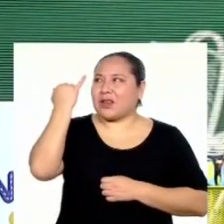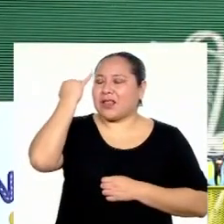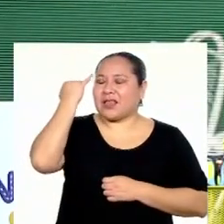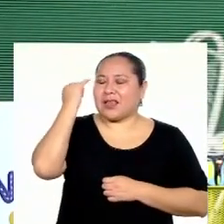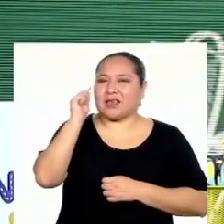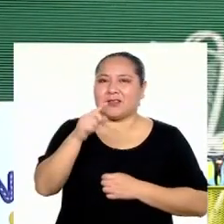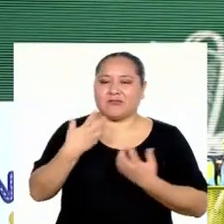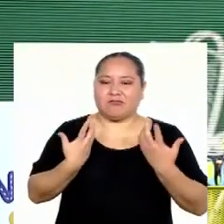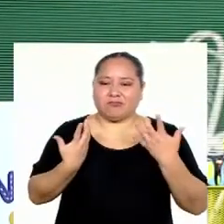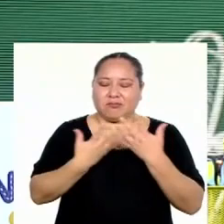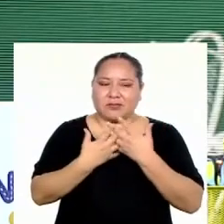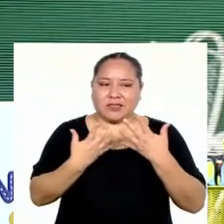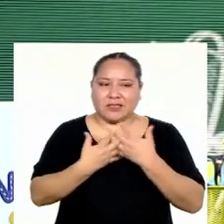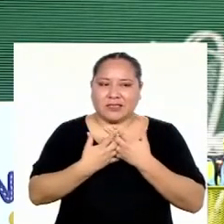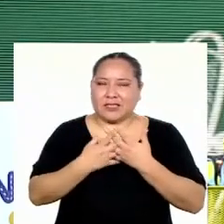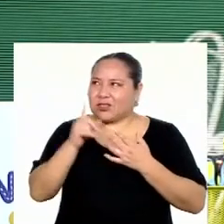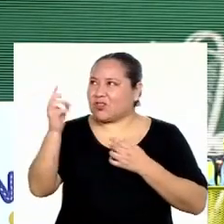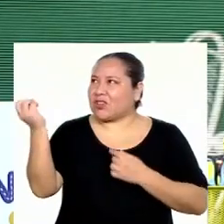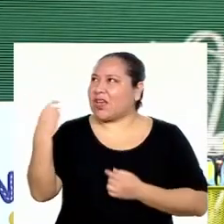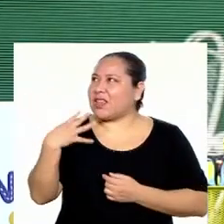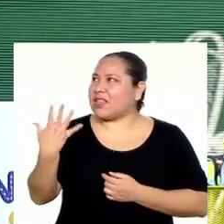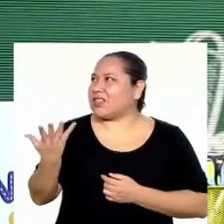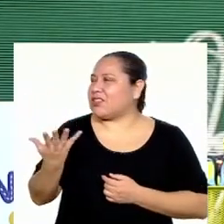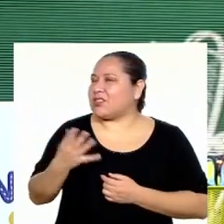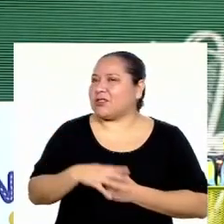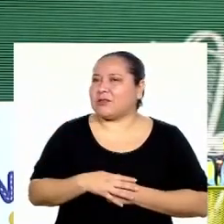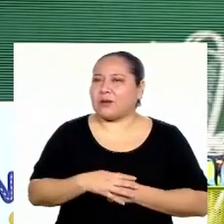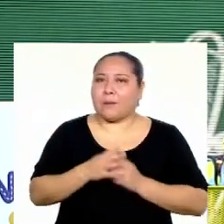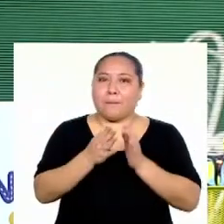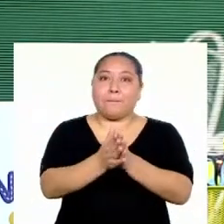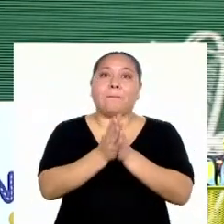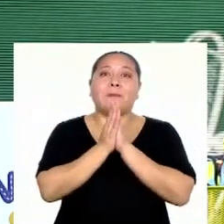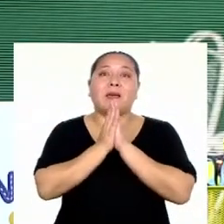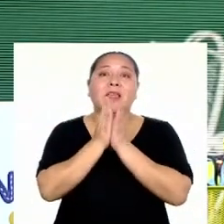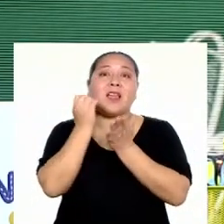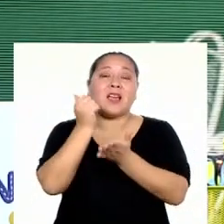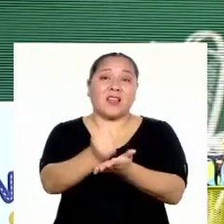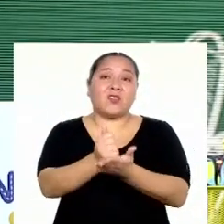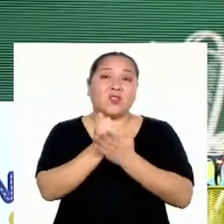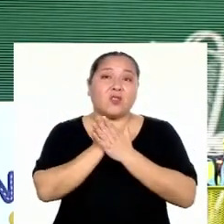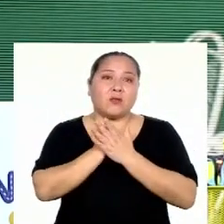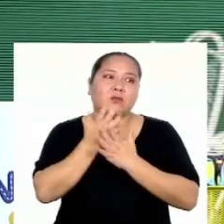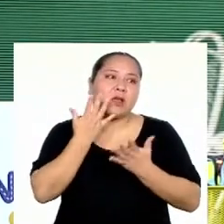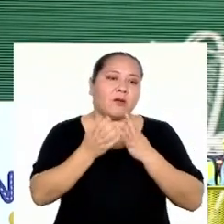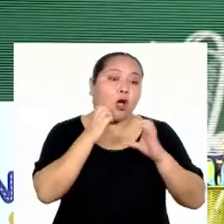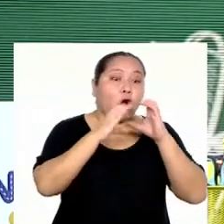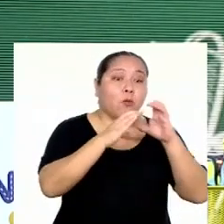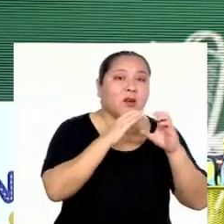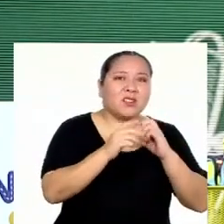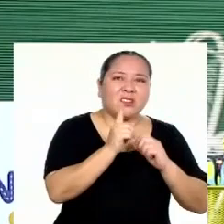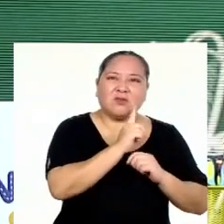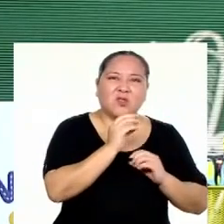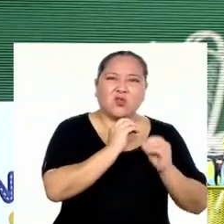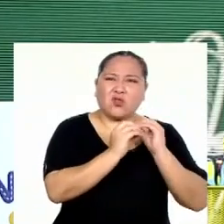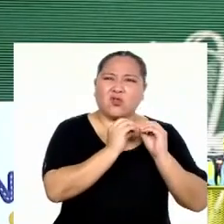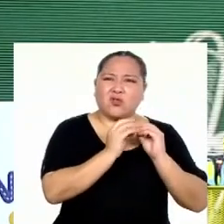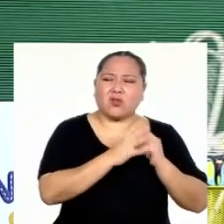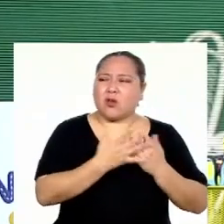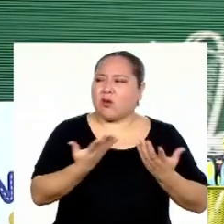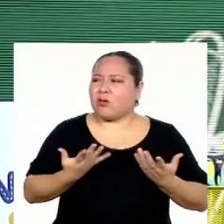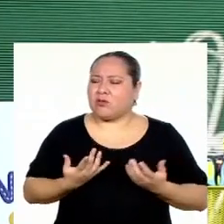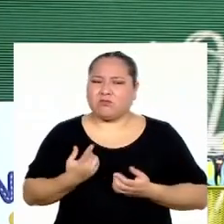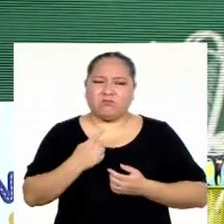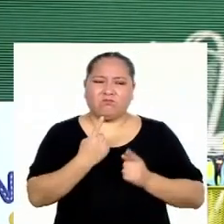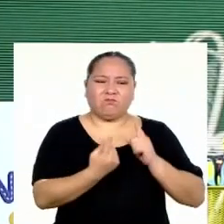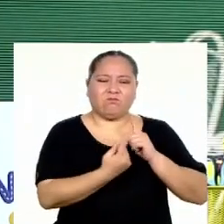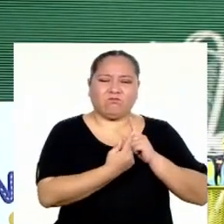está muy relacionado con lo que usted mencionó. Pedir ayuda. Porque a veces conversar no es suficiente o no tenemos a nadie